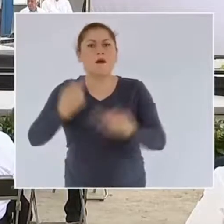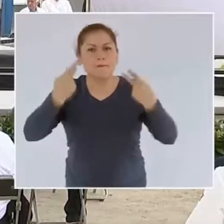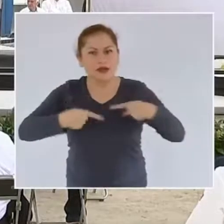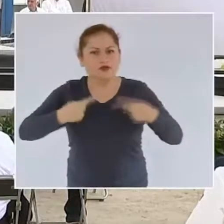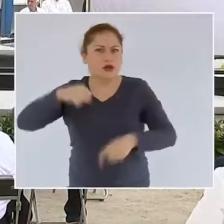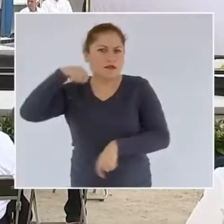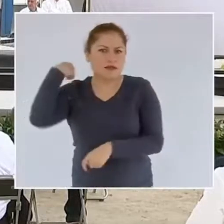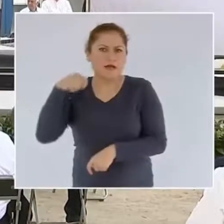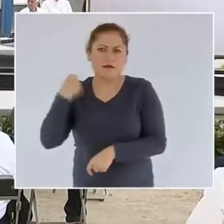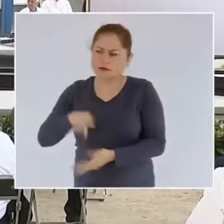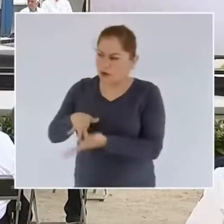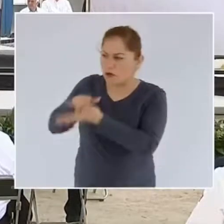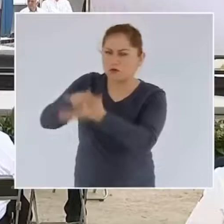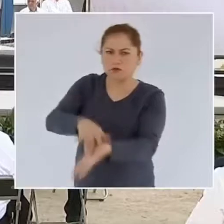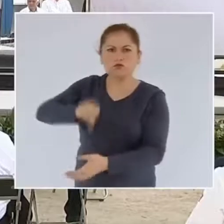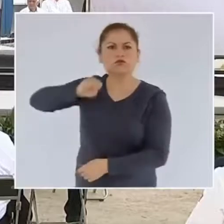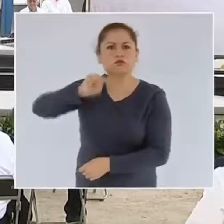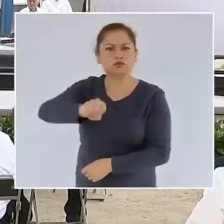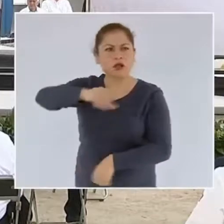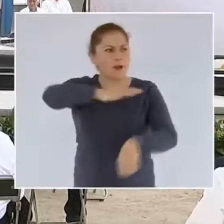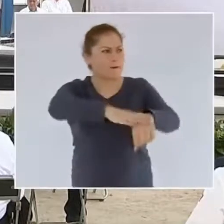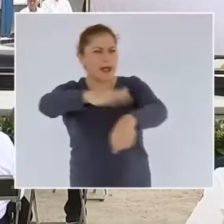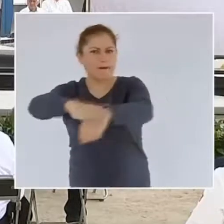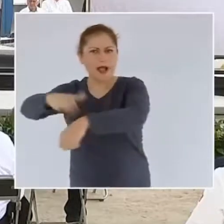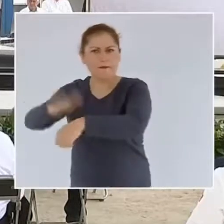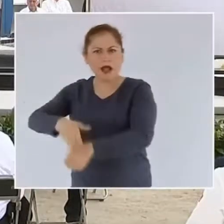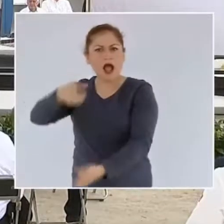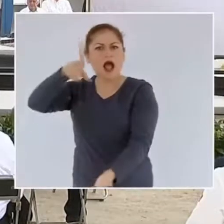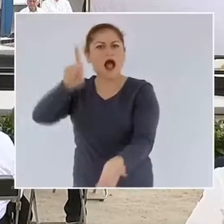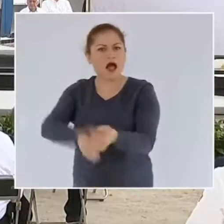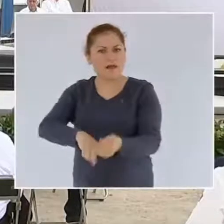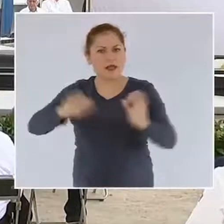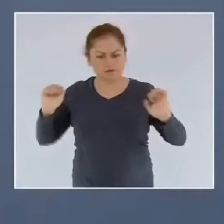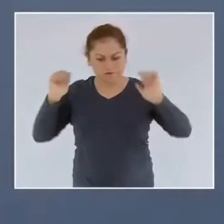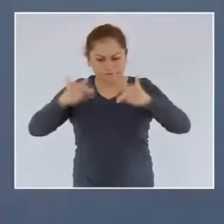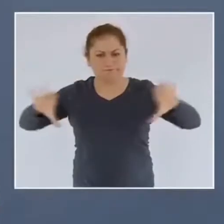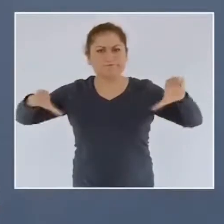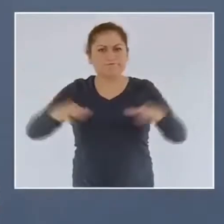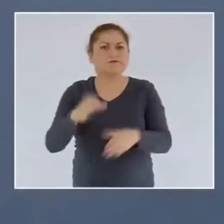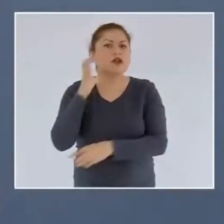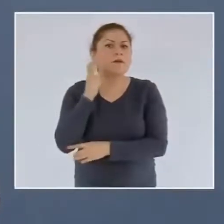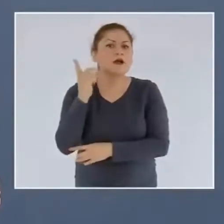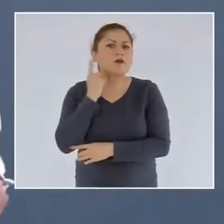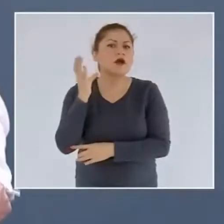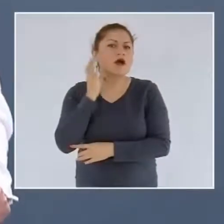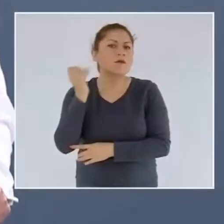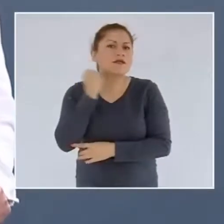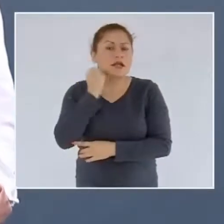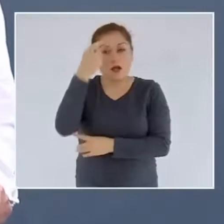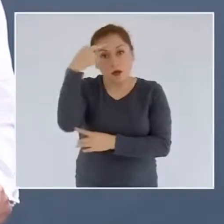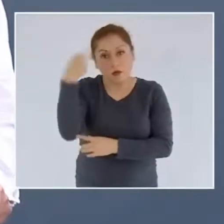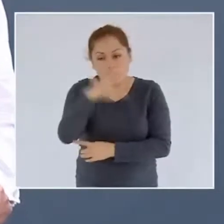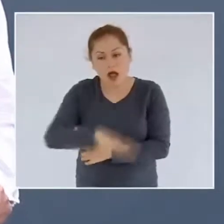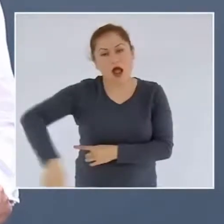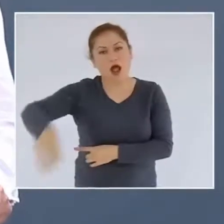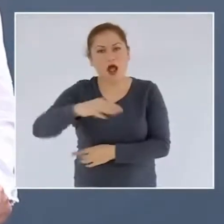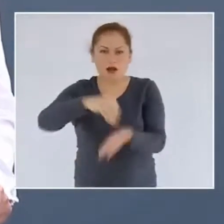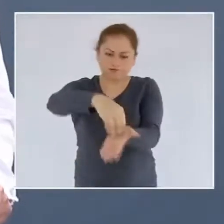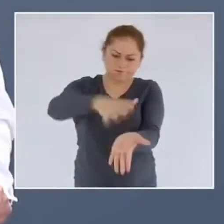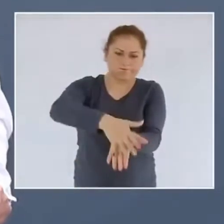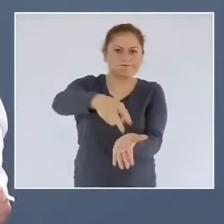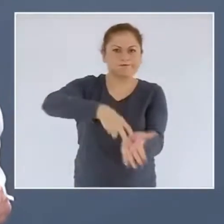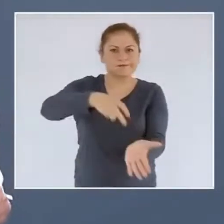reclamo respetuoso y firme ante la Suprema Corte de Justicia de la Nación para que se rectifique el proceder ilegal y